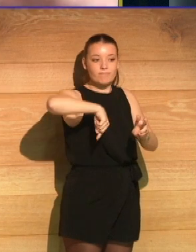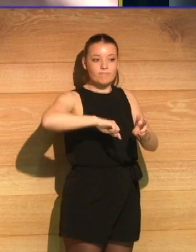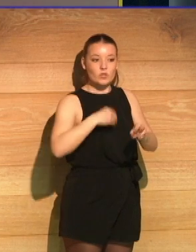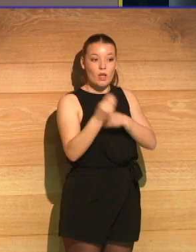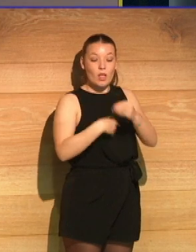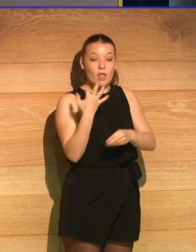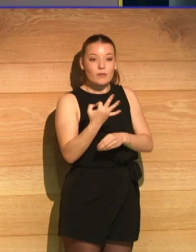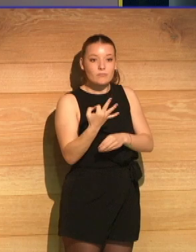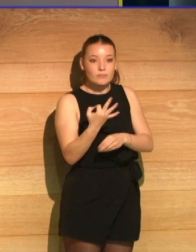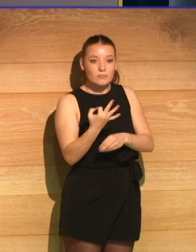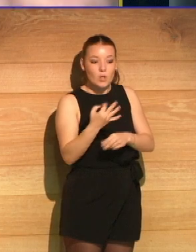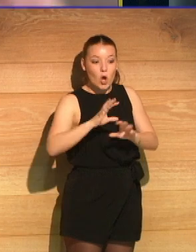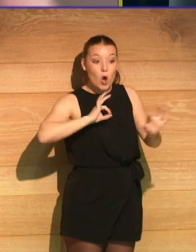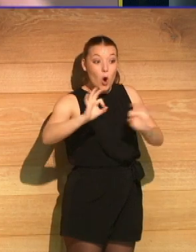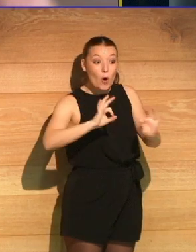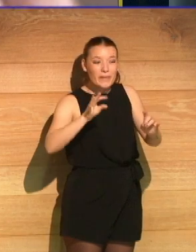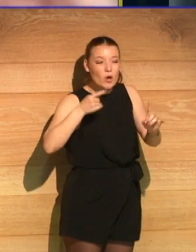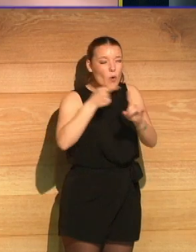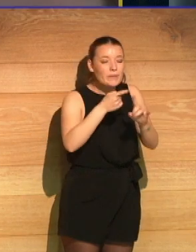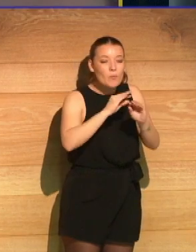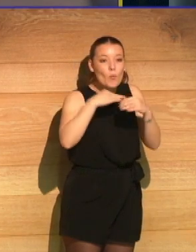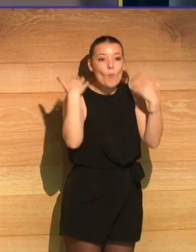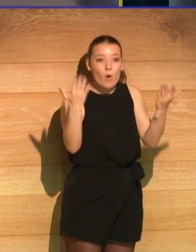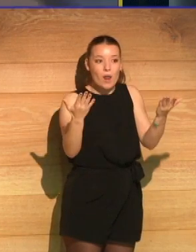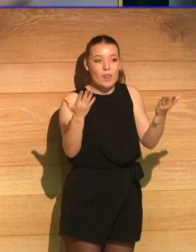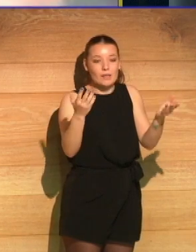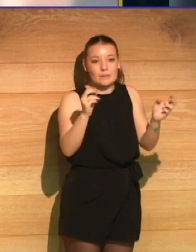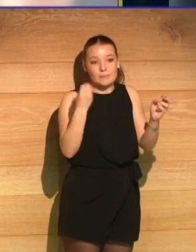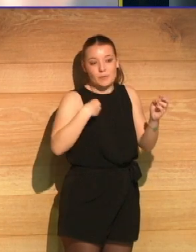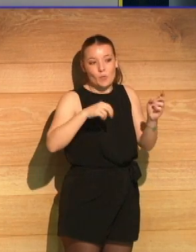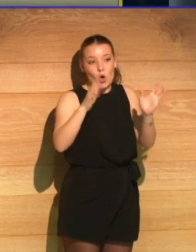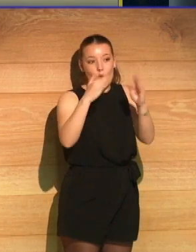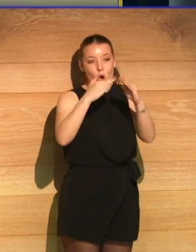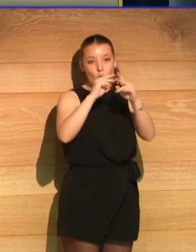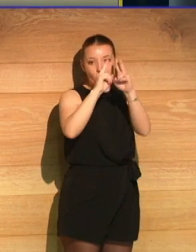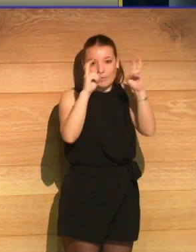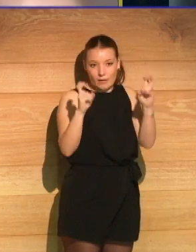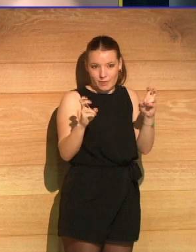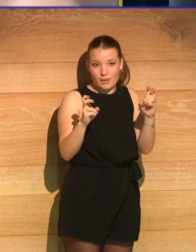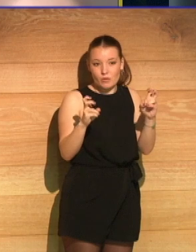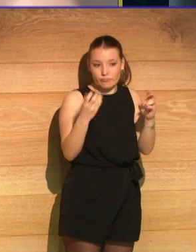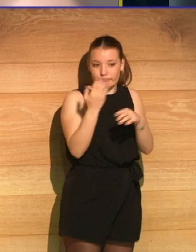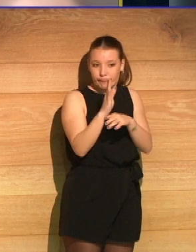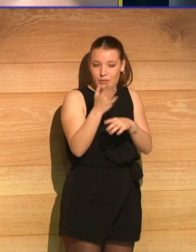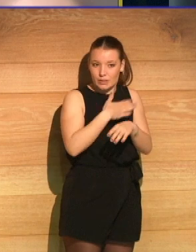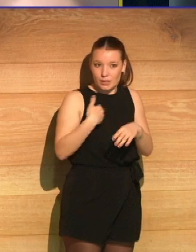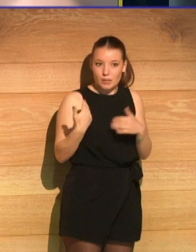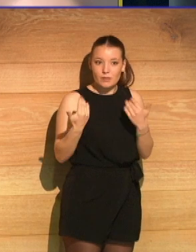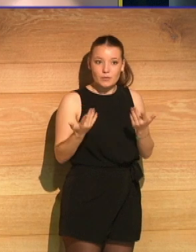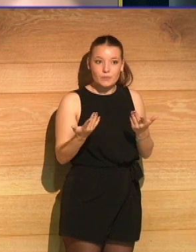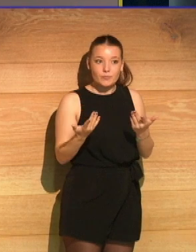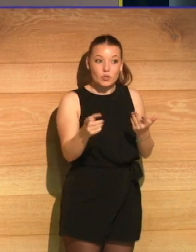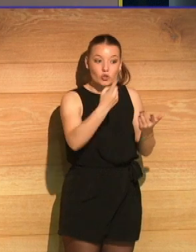mitad de la obra en lo confinamiento. Entonces pusimos todos nosotros adentro, no podemos